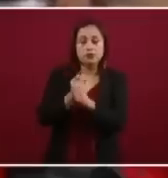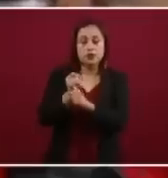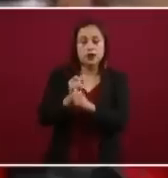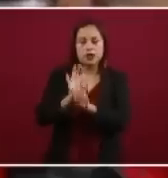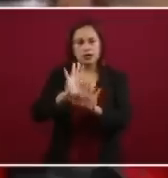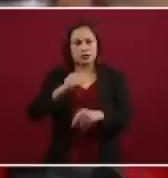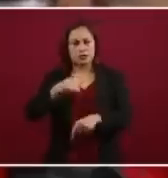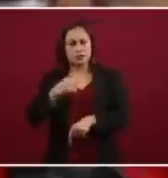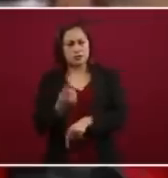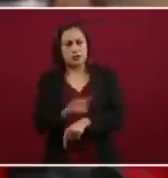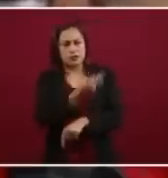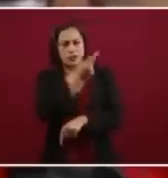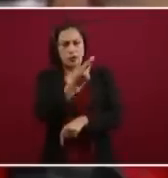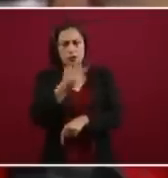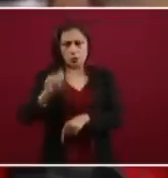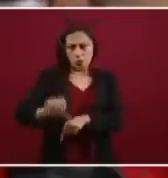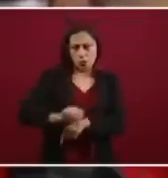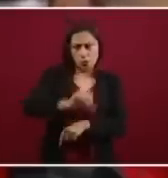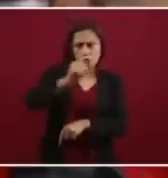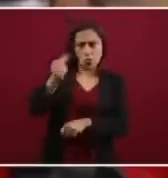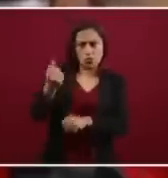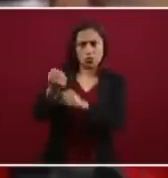en este tipo de indagación